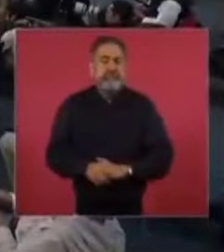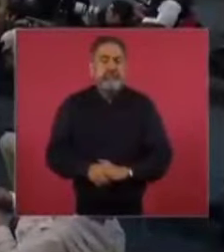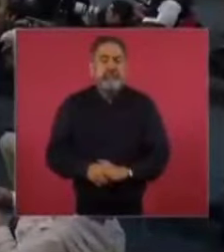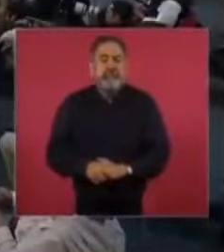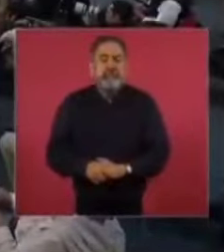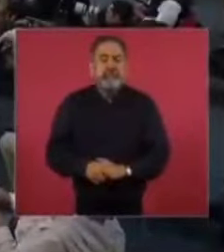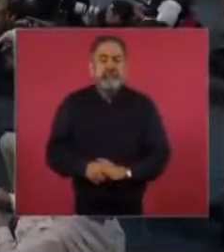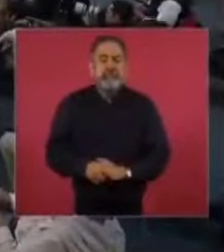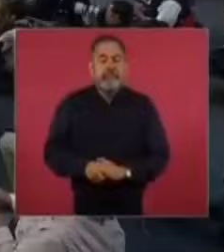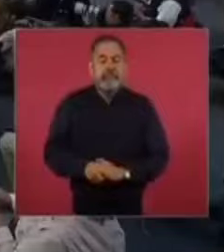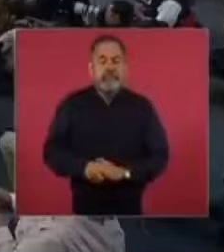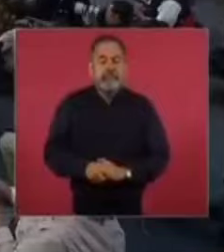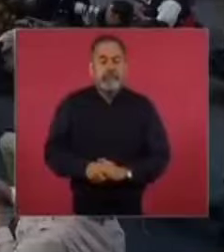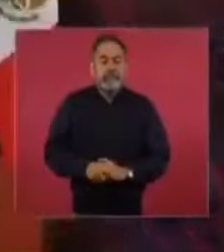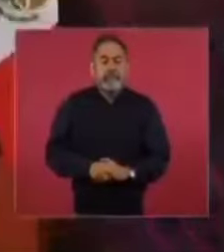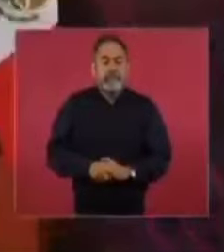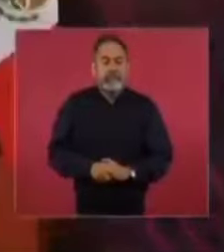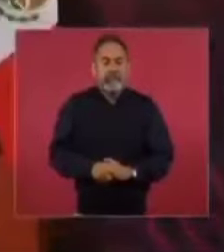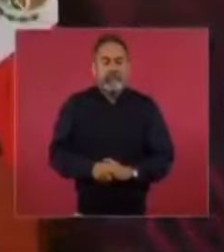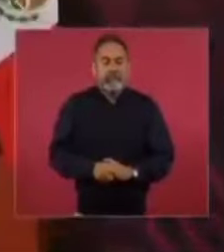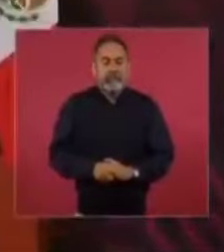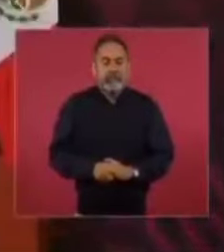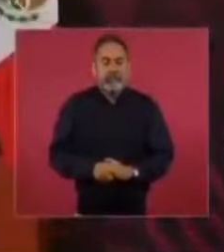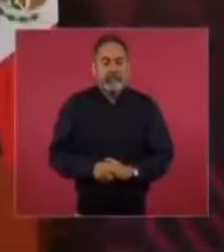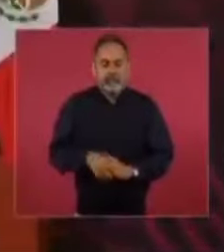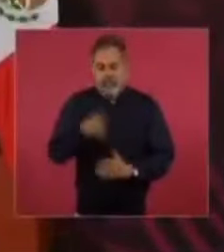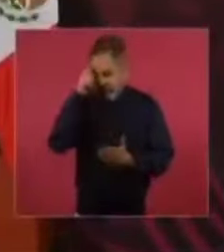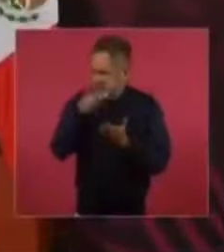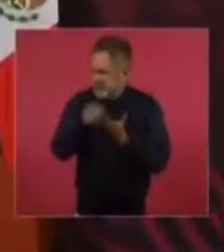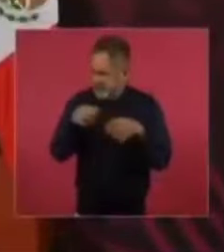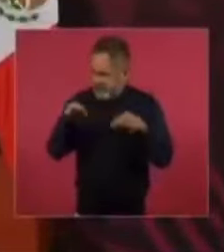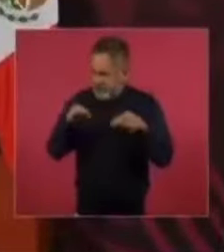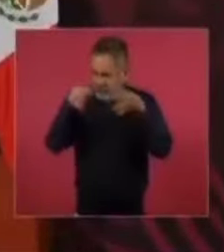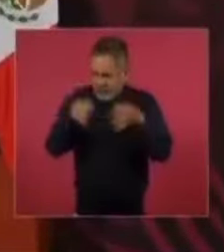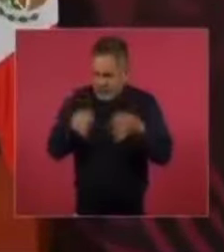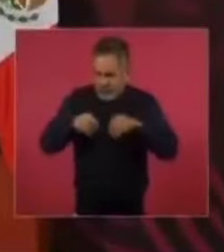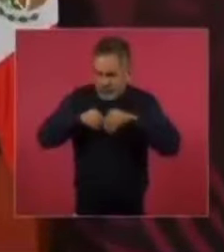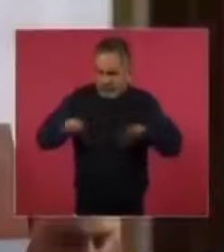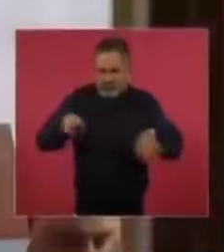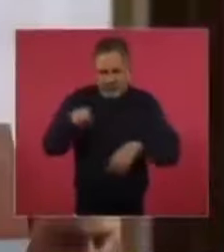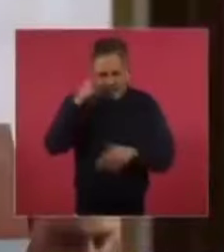mucho mejores de decirte, güey, eres un fracaso, ahí sí no.